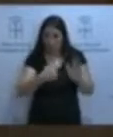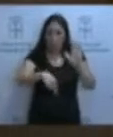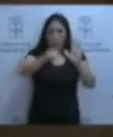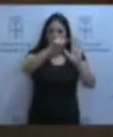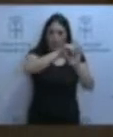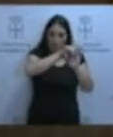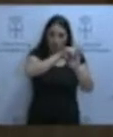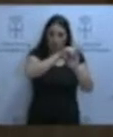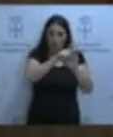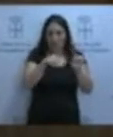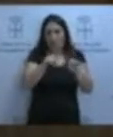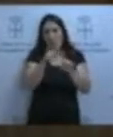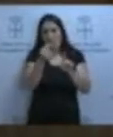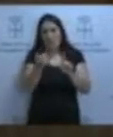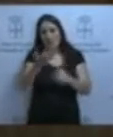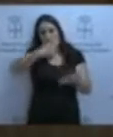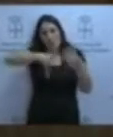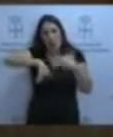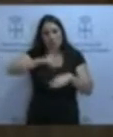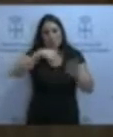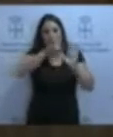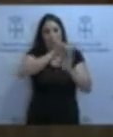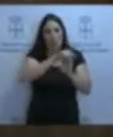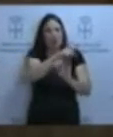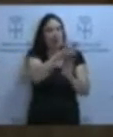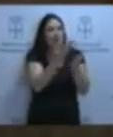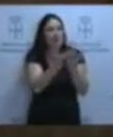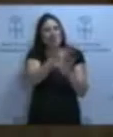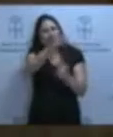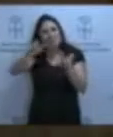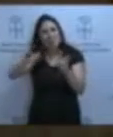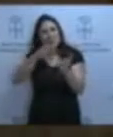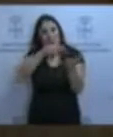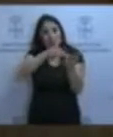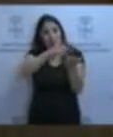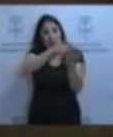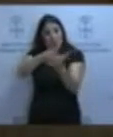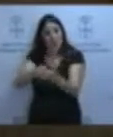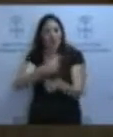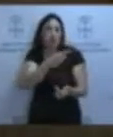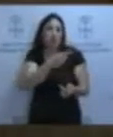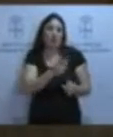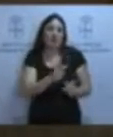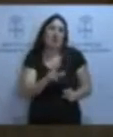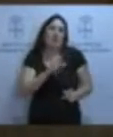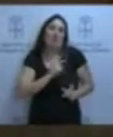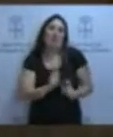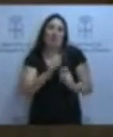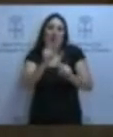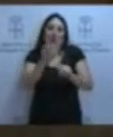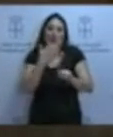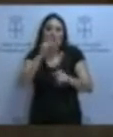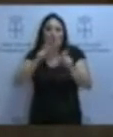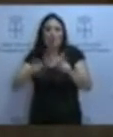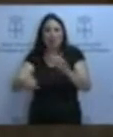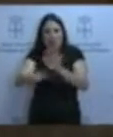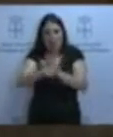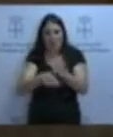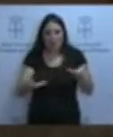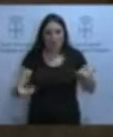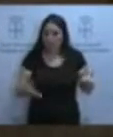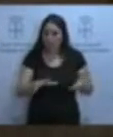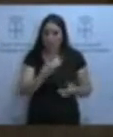de evasores fiscales. ¿Con qué cara pide usted a la gente que pague sus impuestos mientras ustedes priman a los evasores? Hay más. La Audiencia